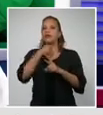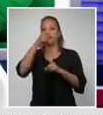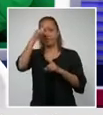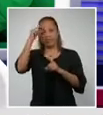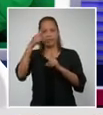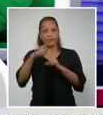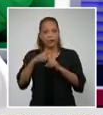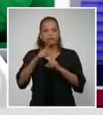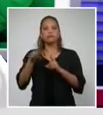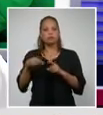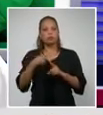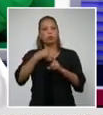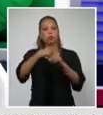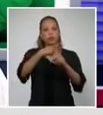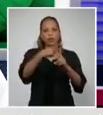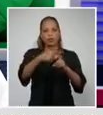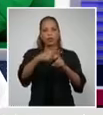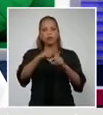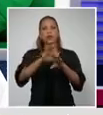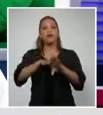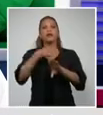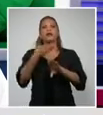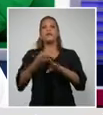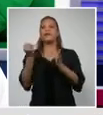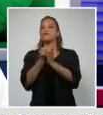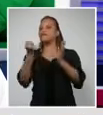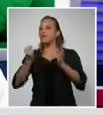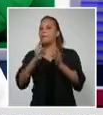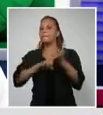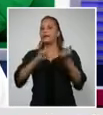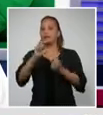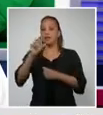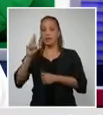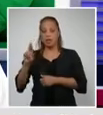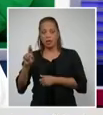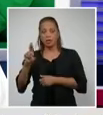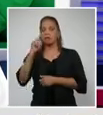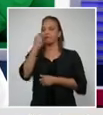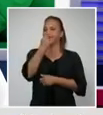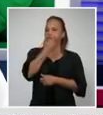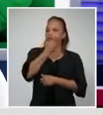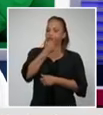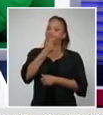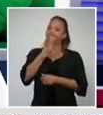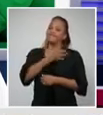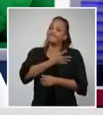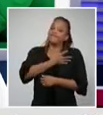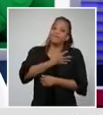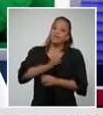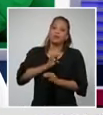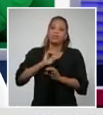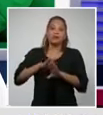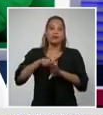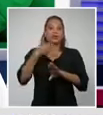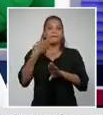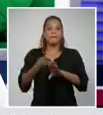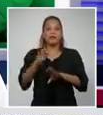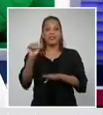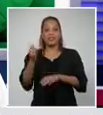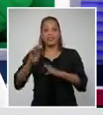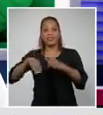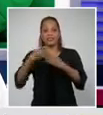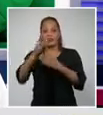se confirmó con el PCR y lamentablemente después de 10 días de